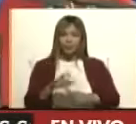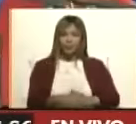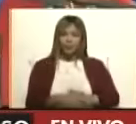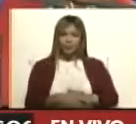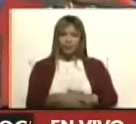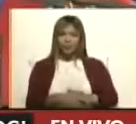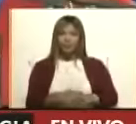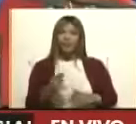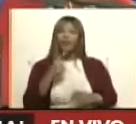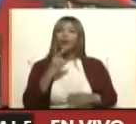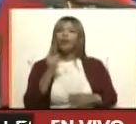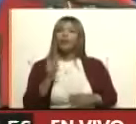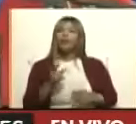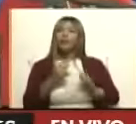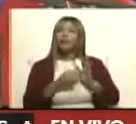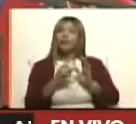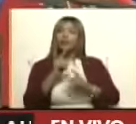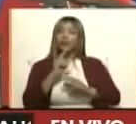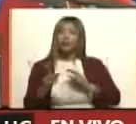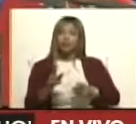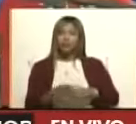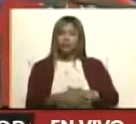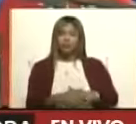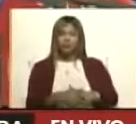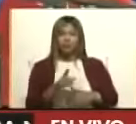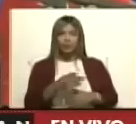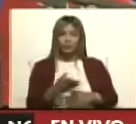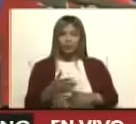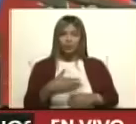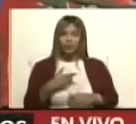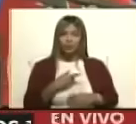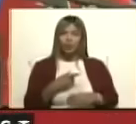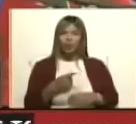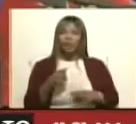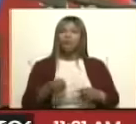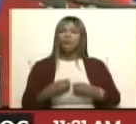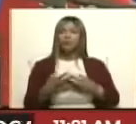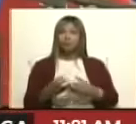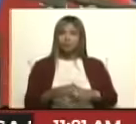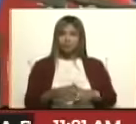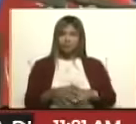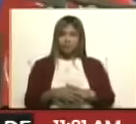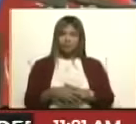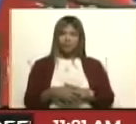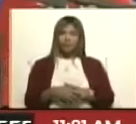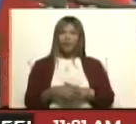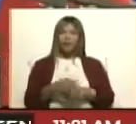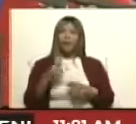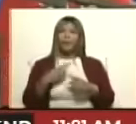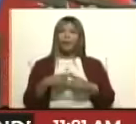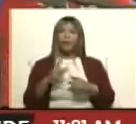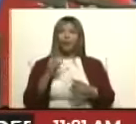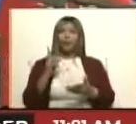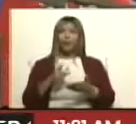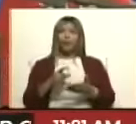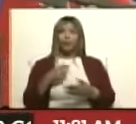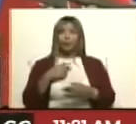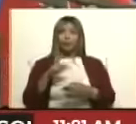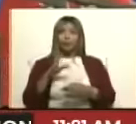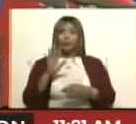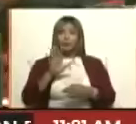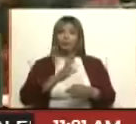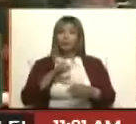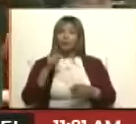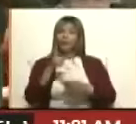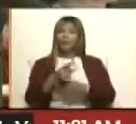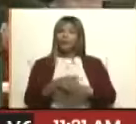que hay que responder para que ustedes puedan expresarse. Pero cumpliendo lo establecido en